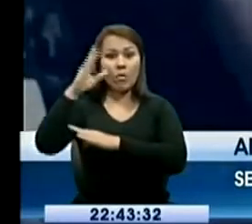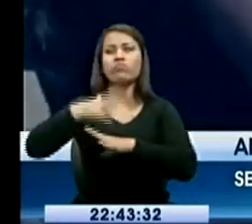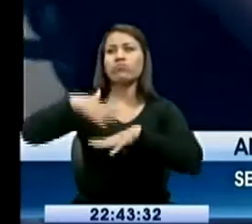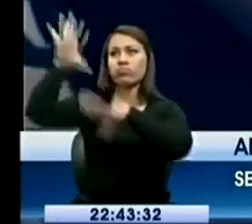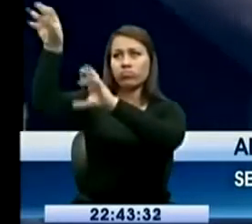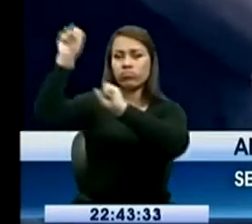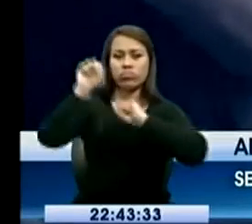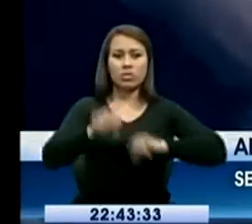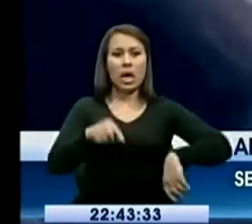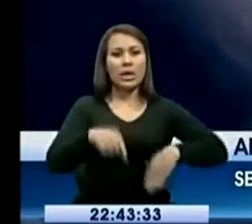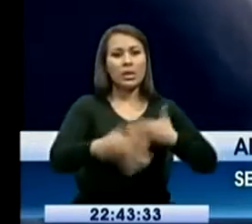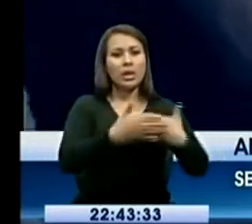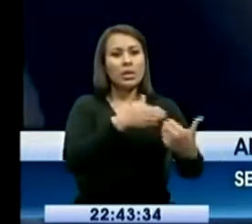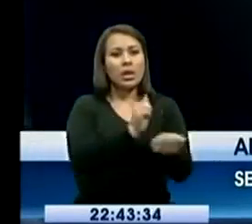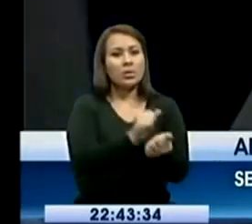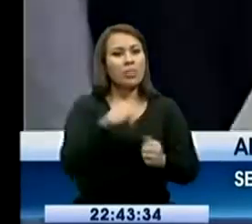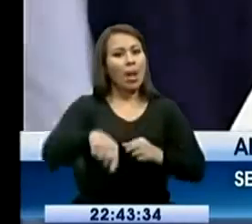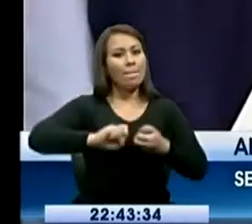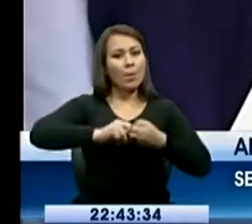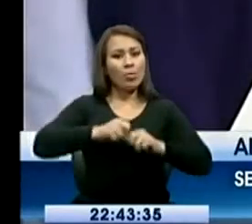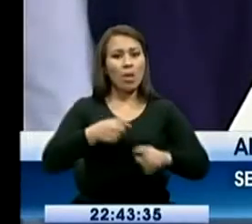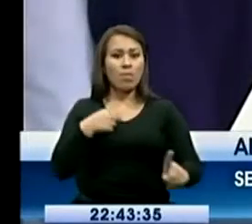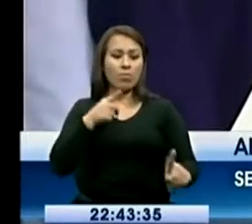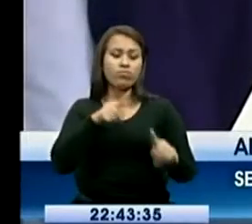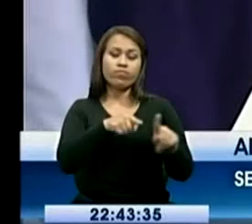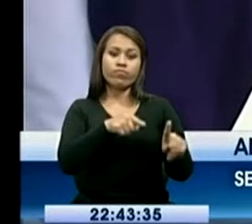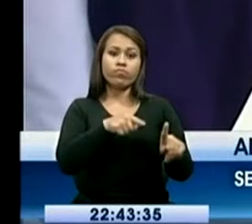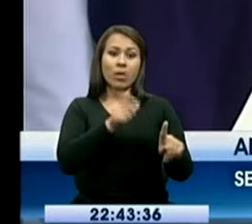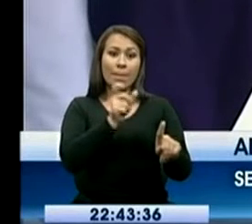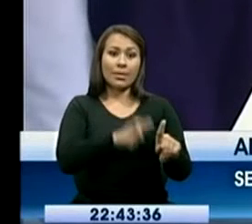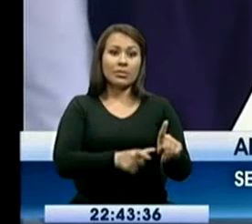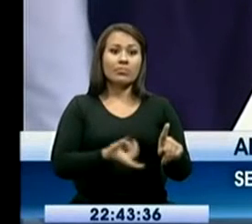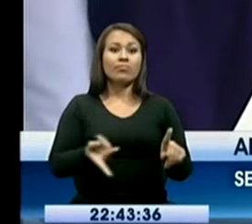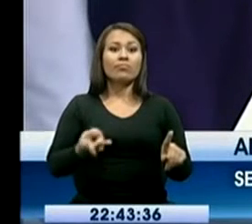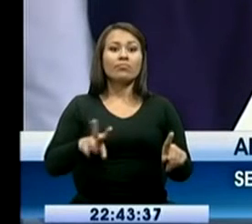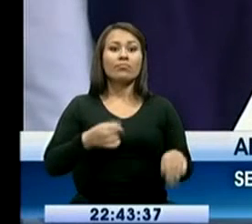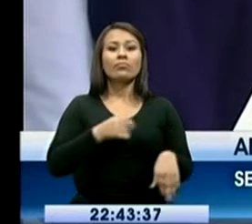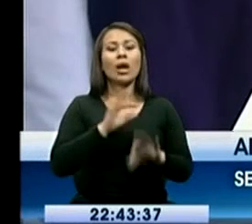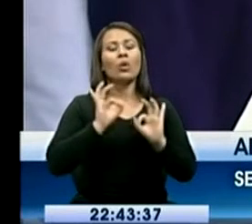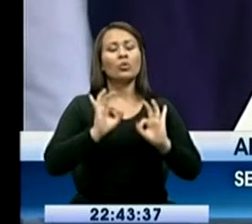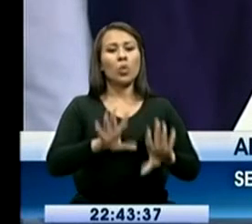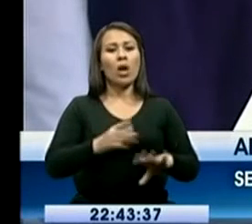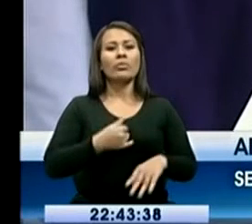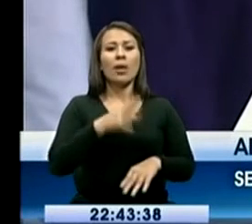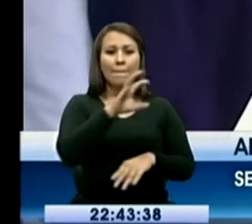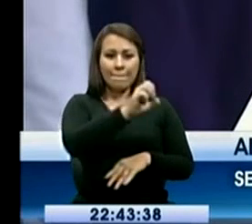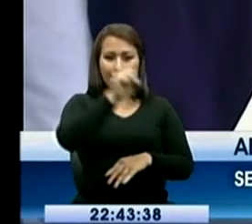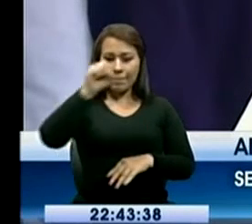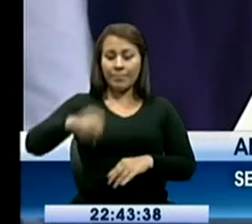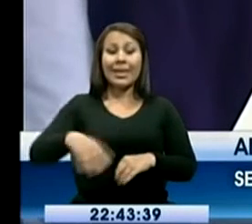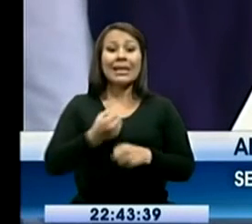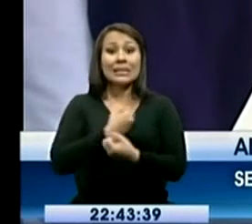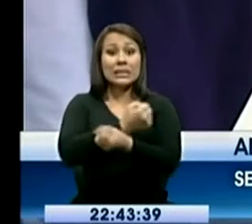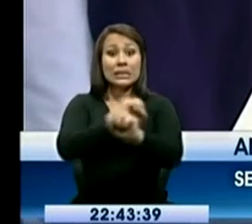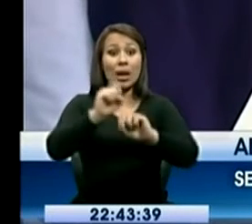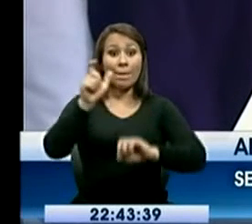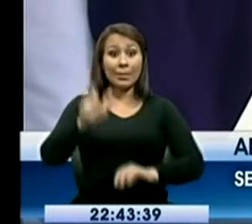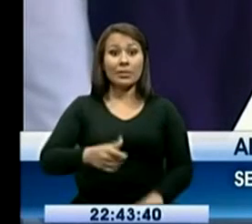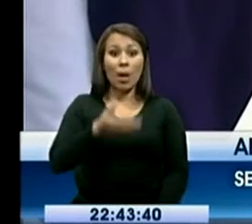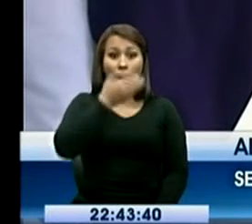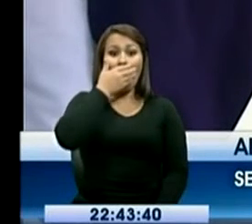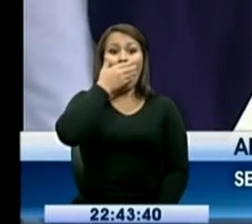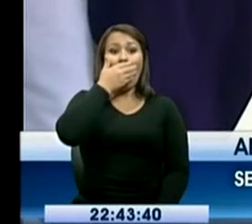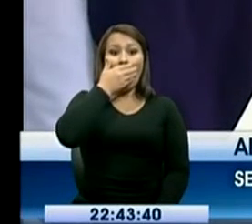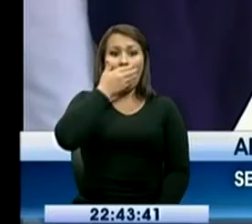supuestos delitos que pesan en su contra. Se logró el rescate de la persona que estaba secuestrada y esta